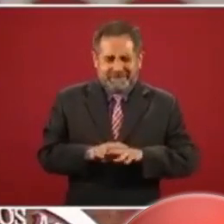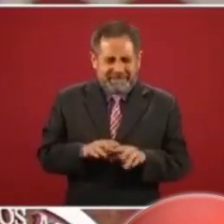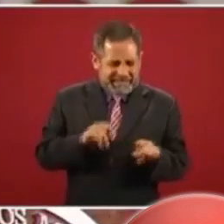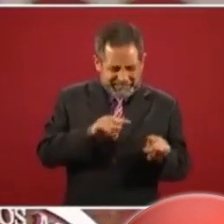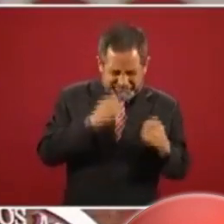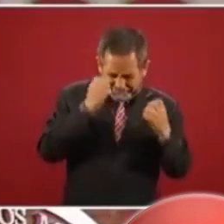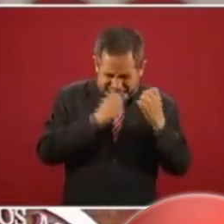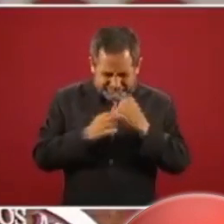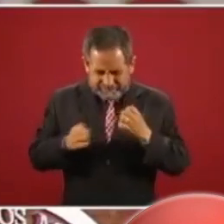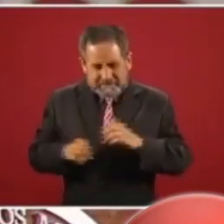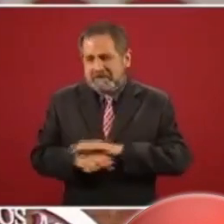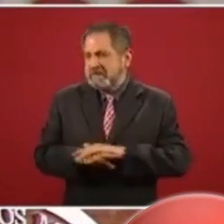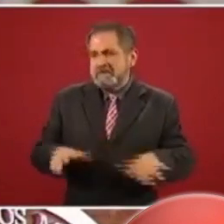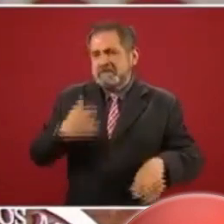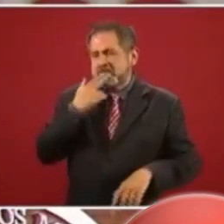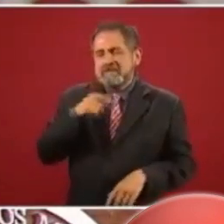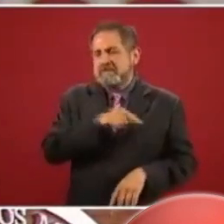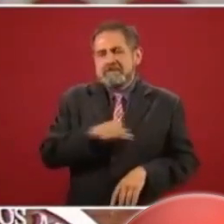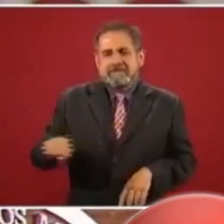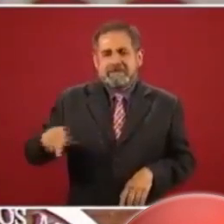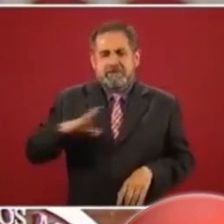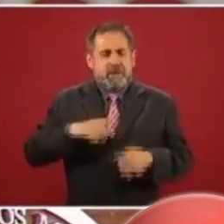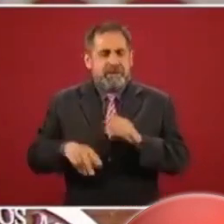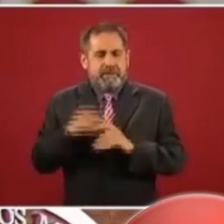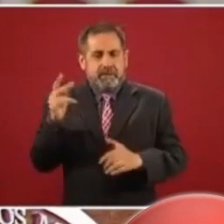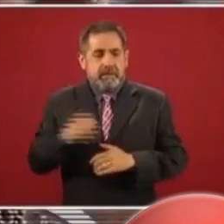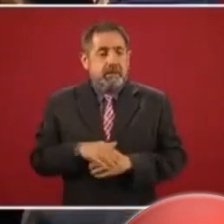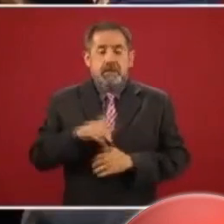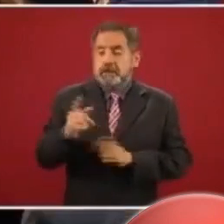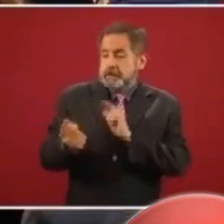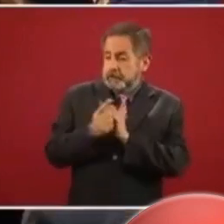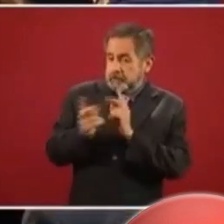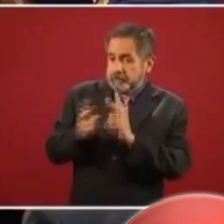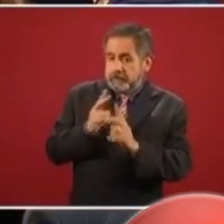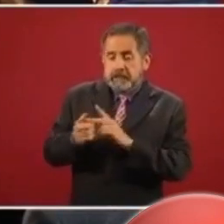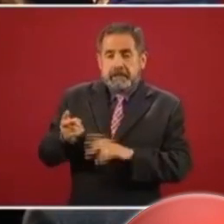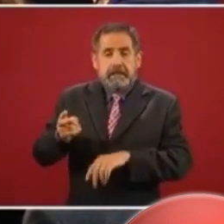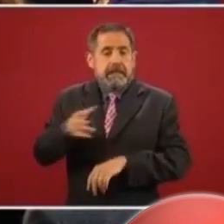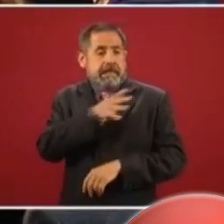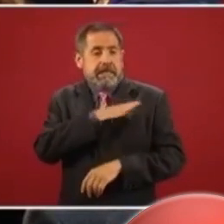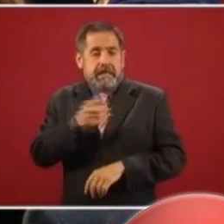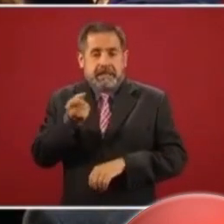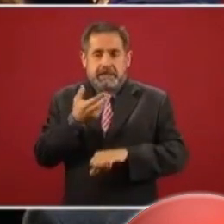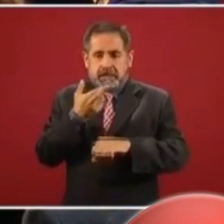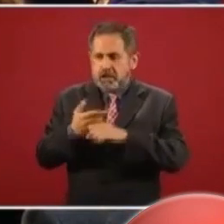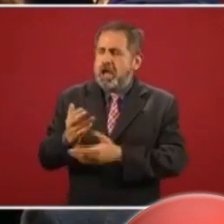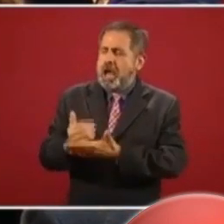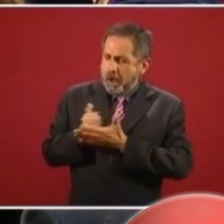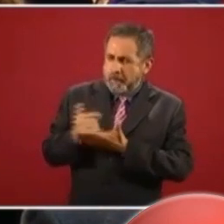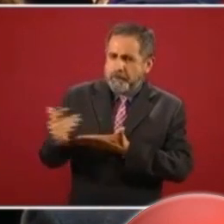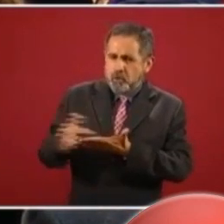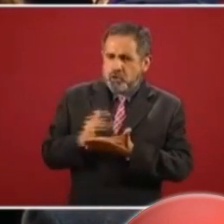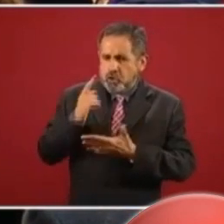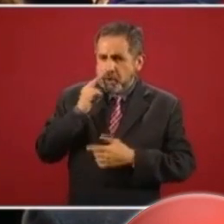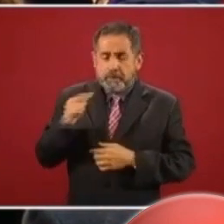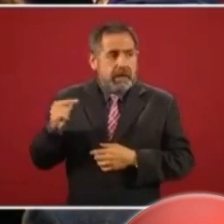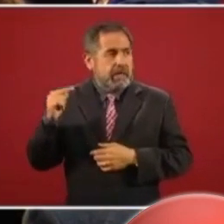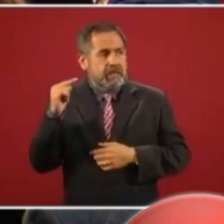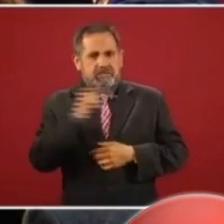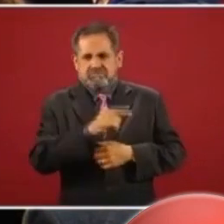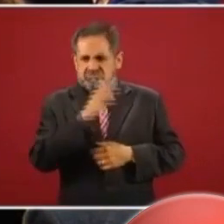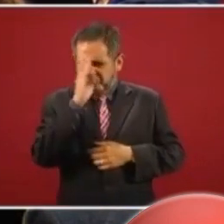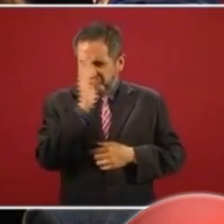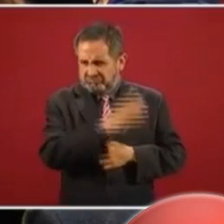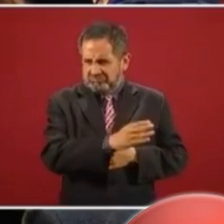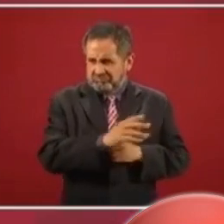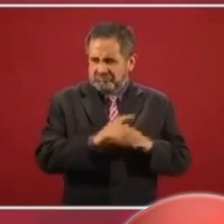Se declaró desierta, y justamente en una conversación con el general secretario le pedimos el apoyo para hacer una asignación directa a